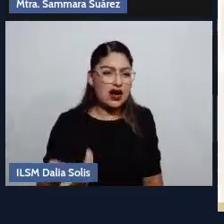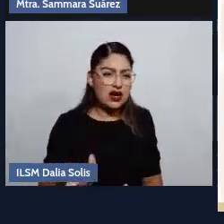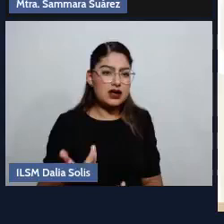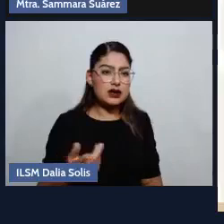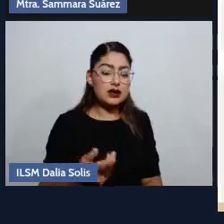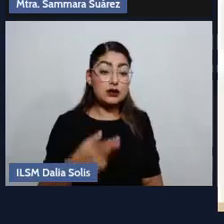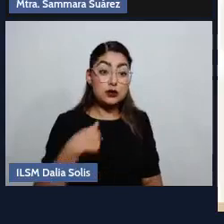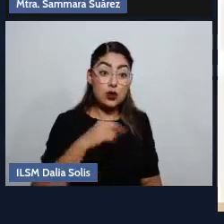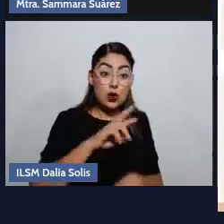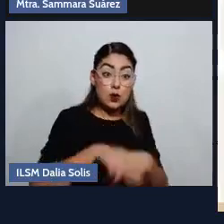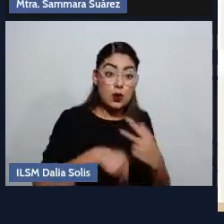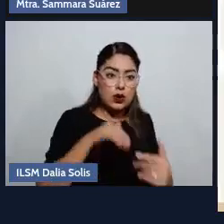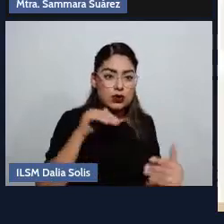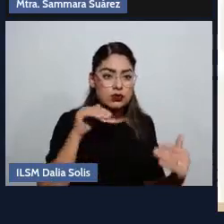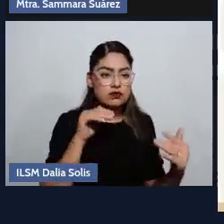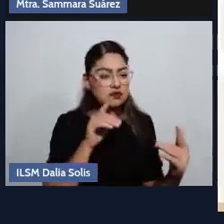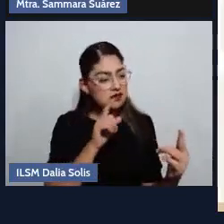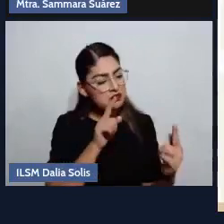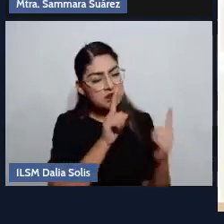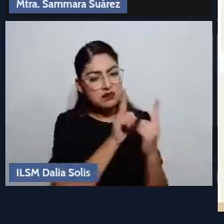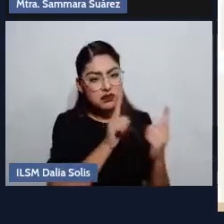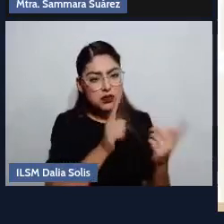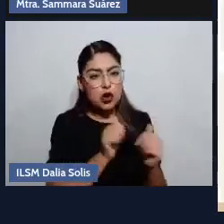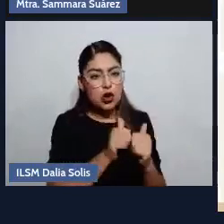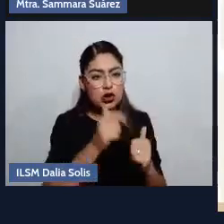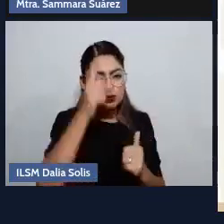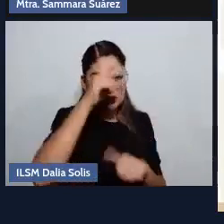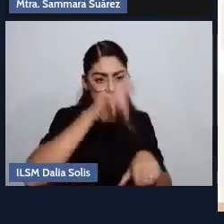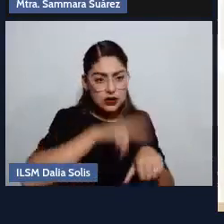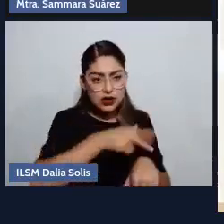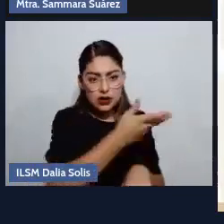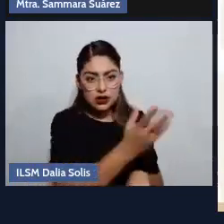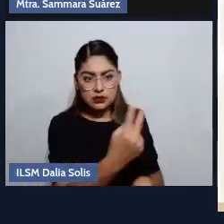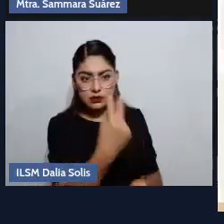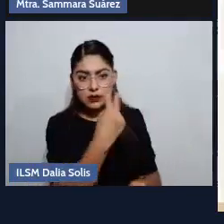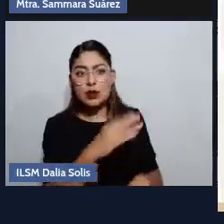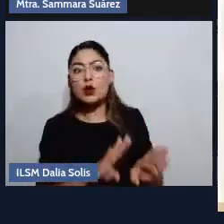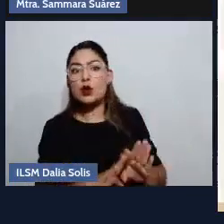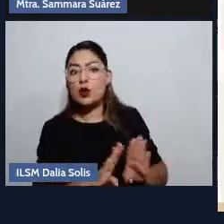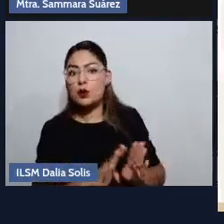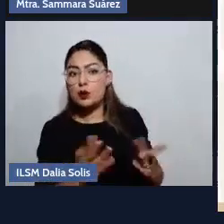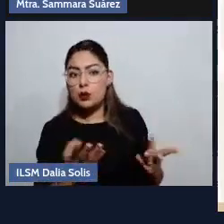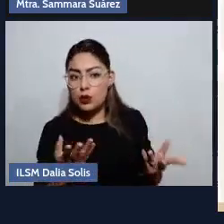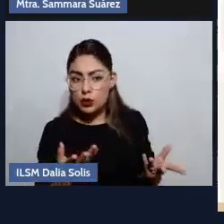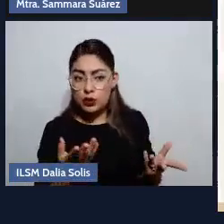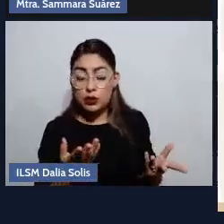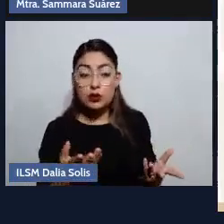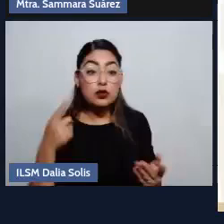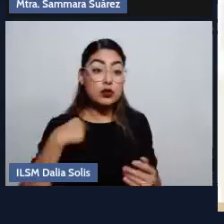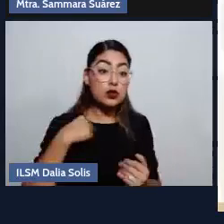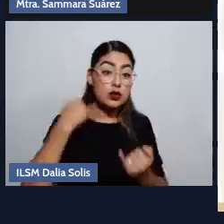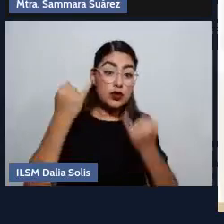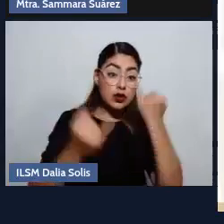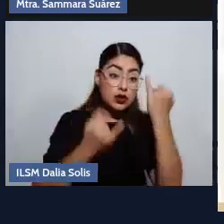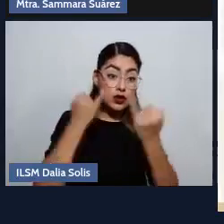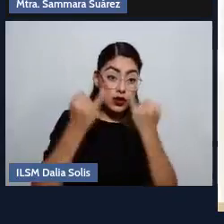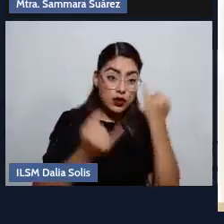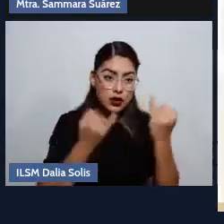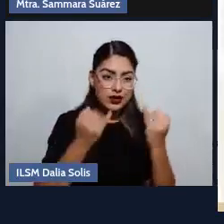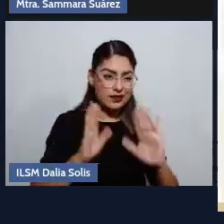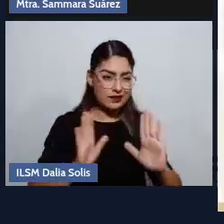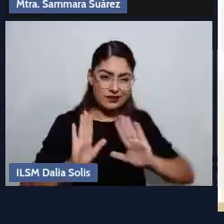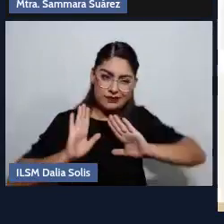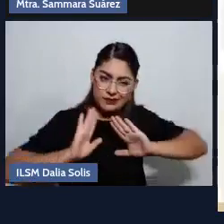no? Quitarnos esos tabús. O sea, cuando sabemos que muchos podríamos tener ese problema o